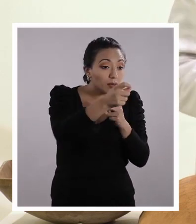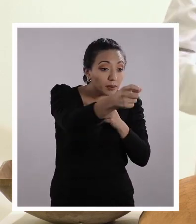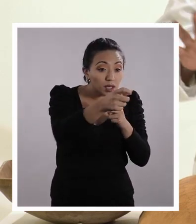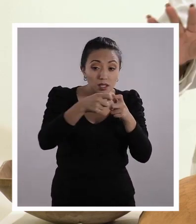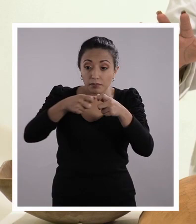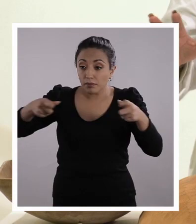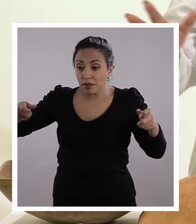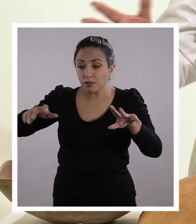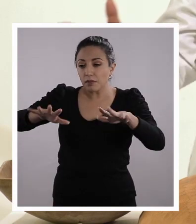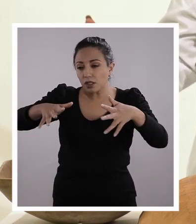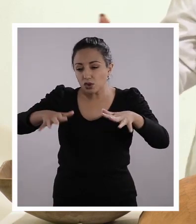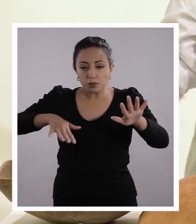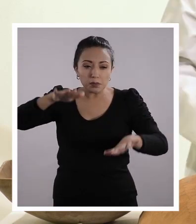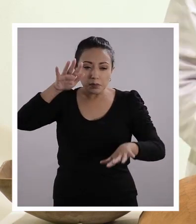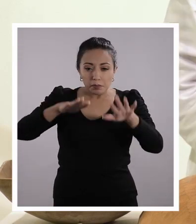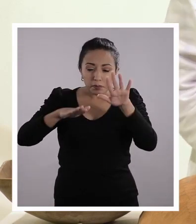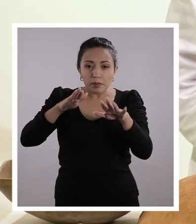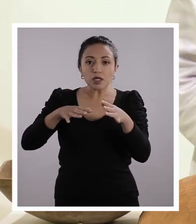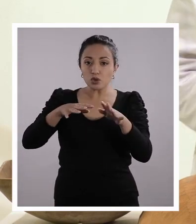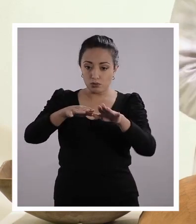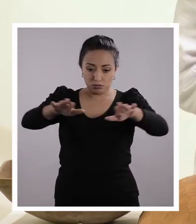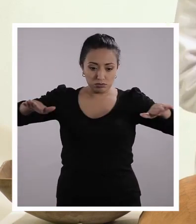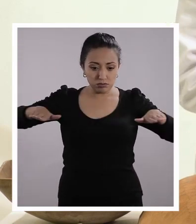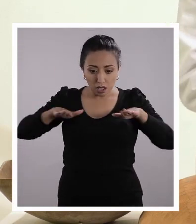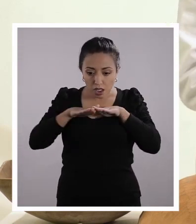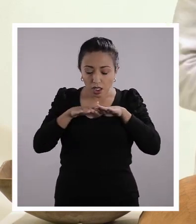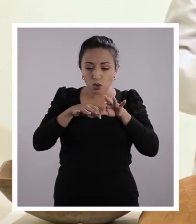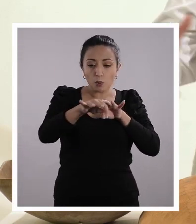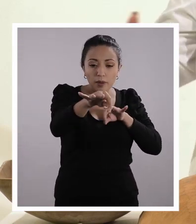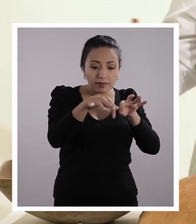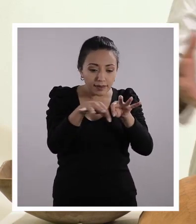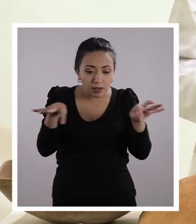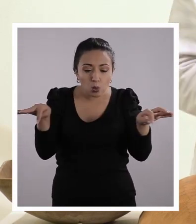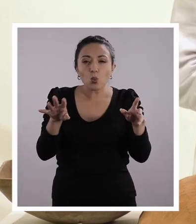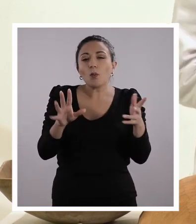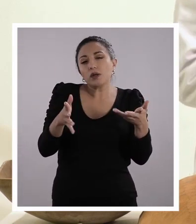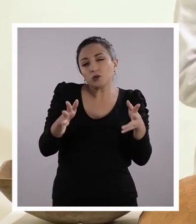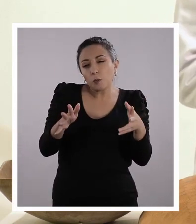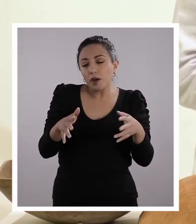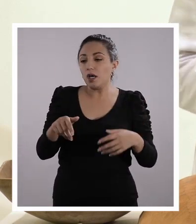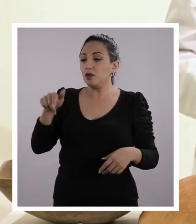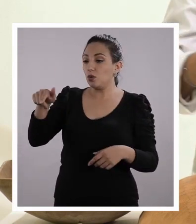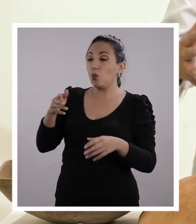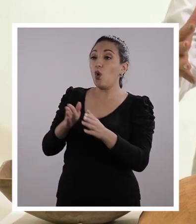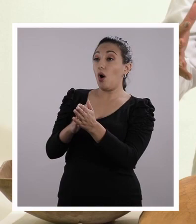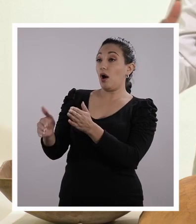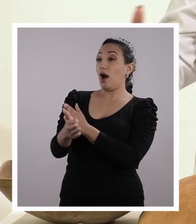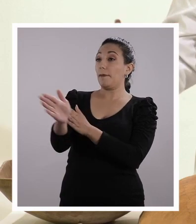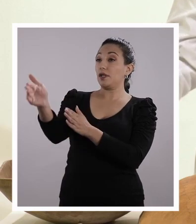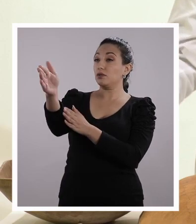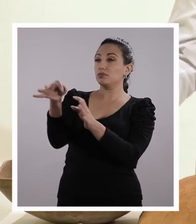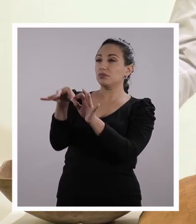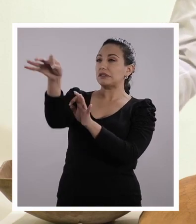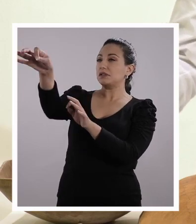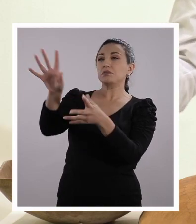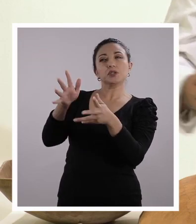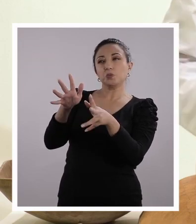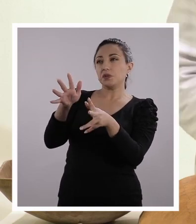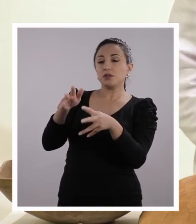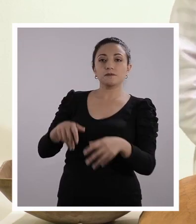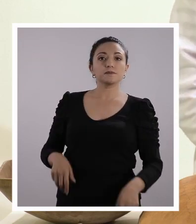cuánto medían sus terrenos por ejemplo o cuánto medía una soga o cuánto medía un camino